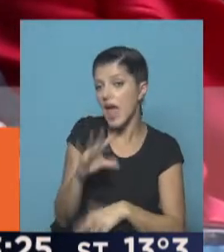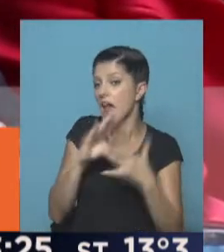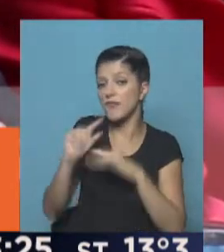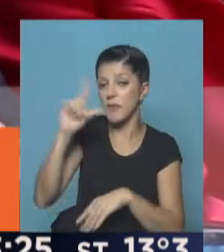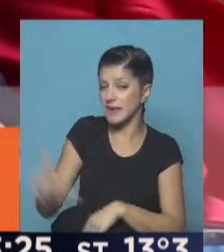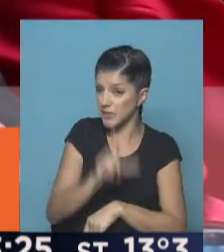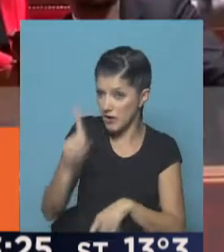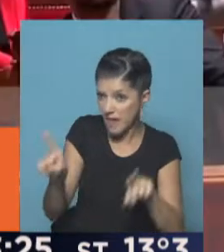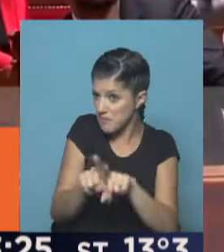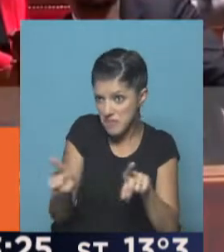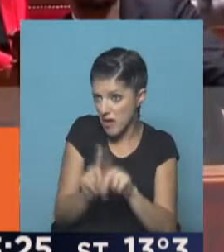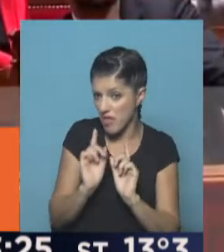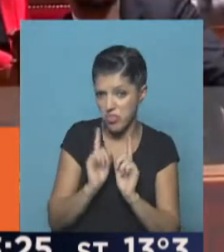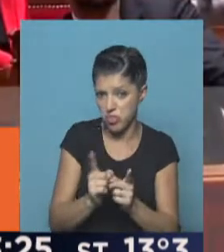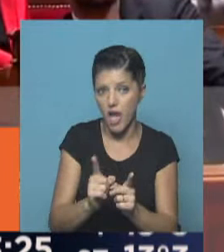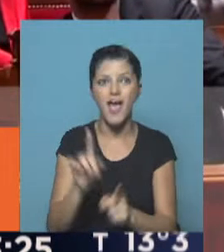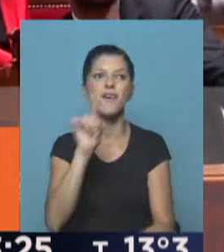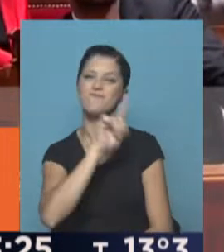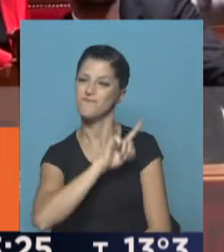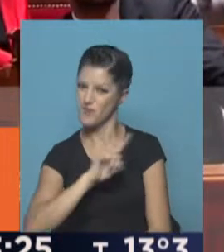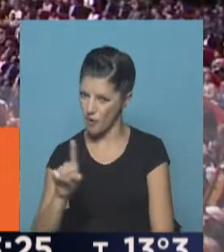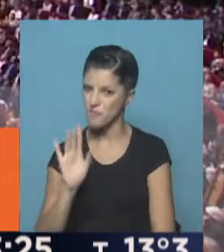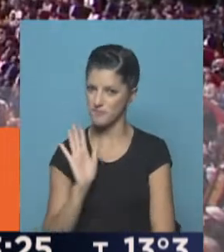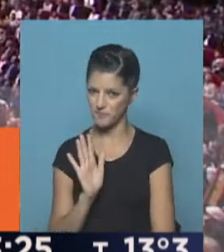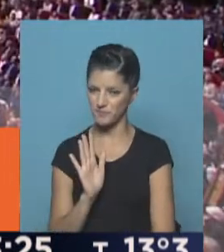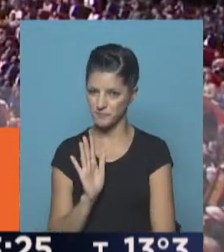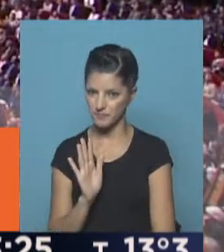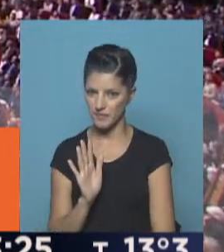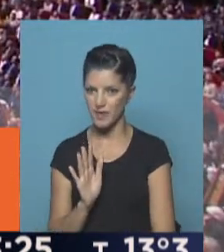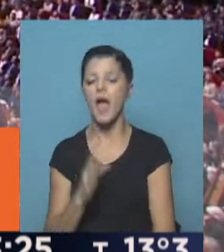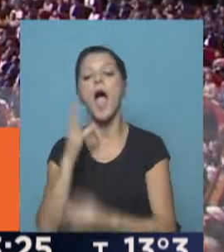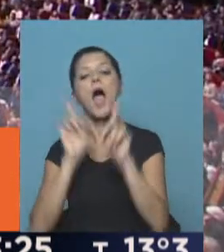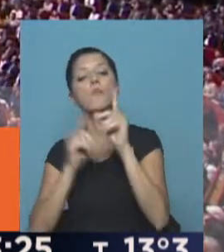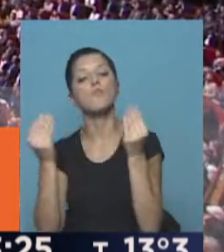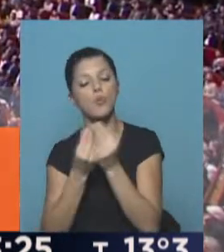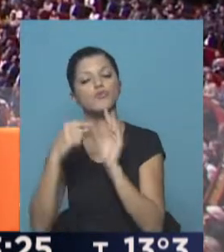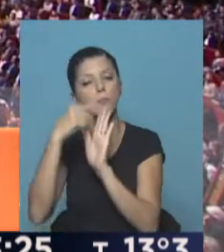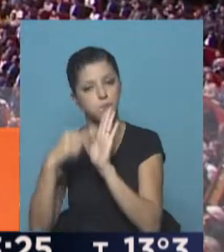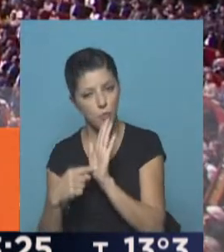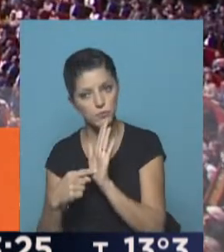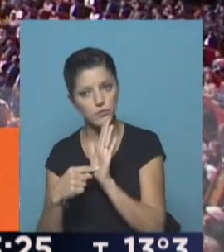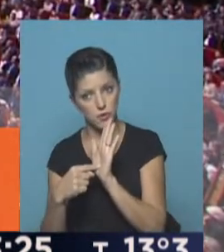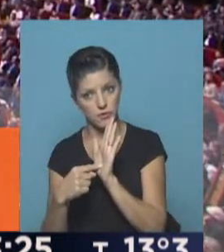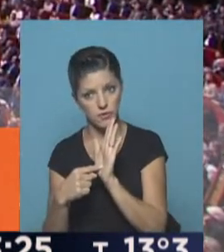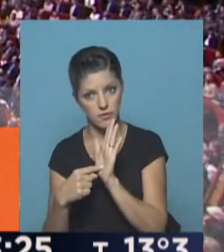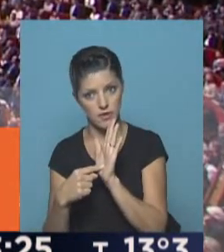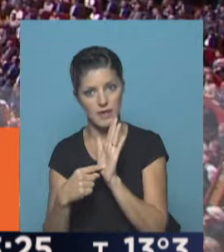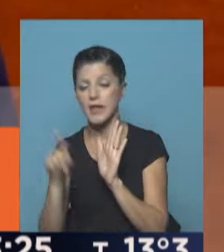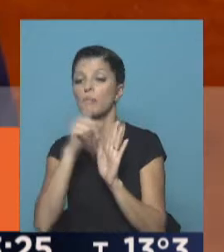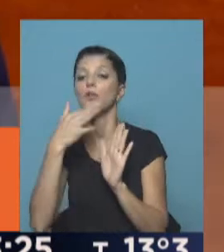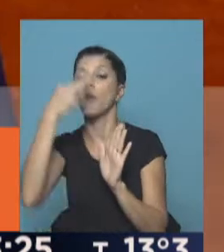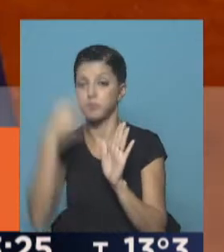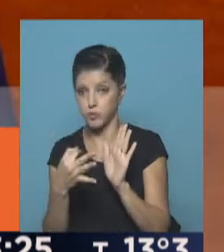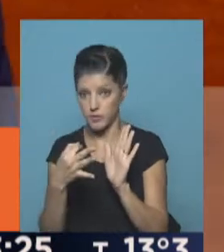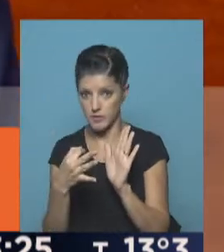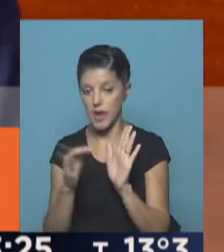parece. No es lo de siempre. Mm. Es la aplicación de muchos de esos preceptos que no todos se atrevieron a aplicar. Digamos, con